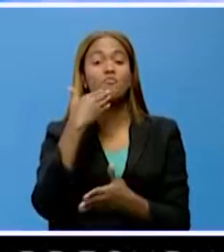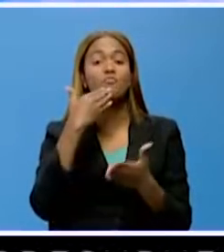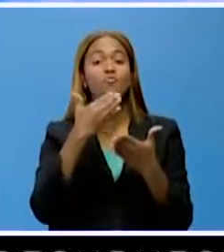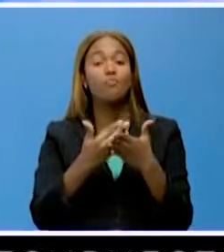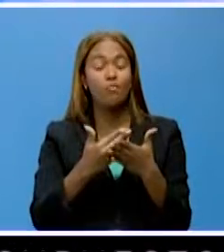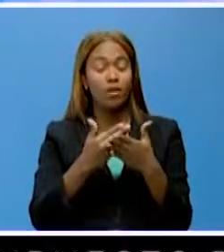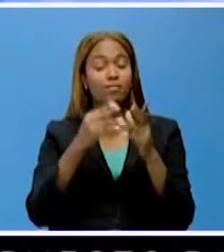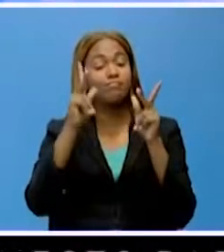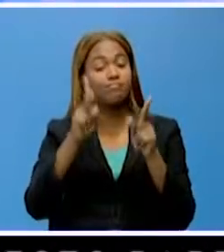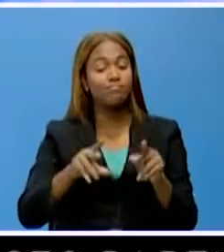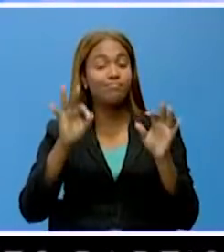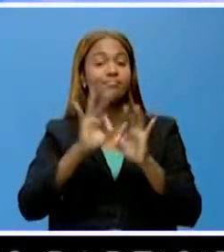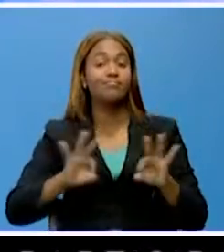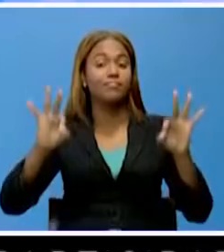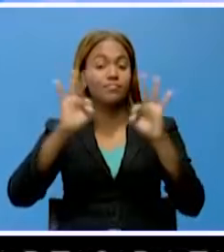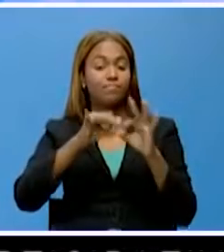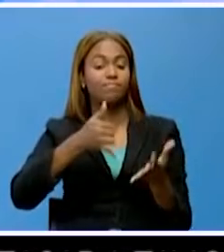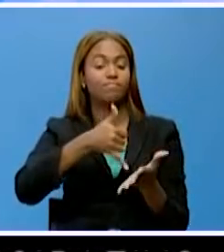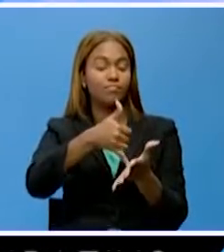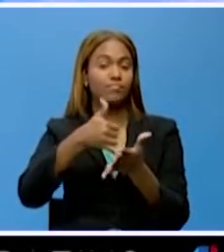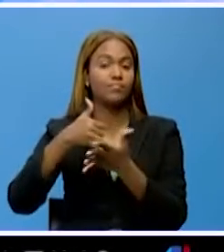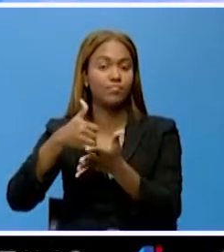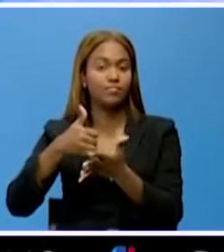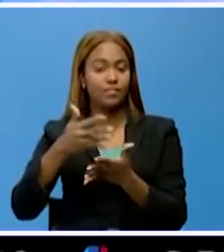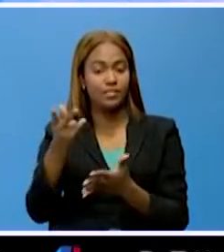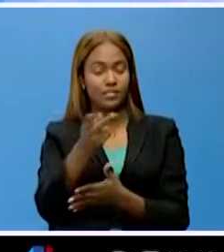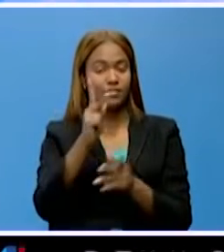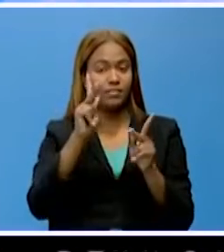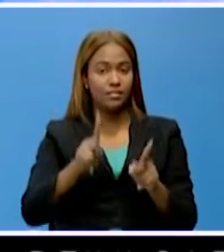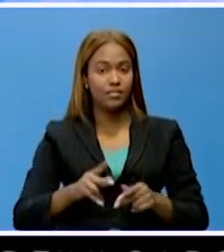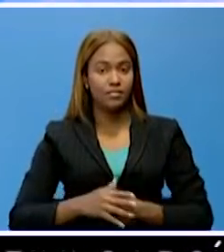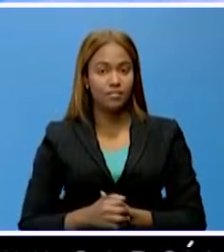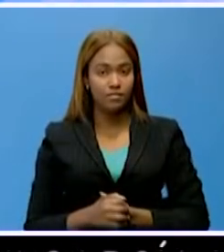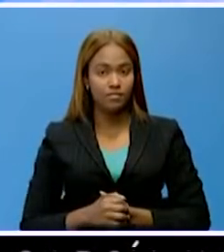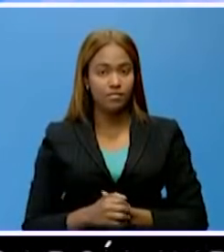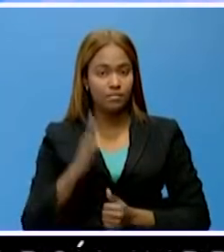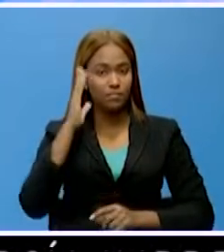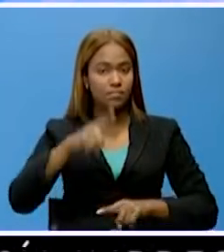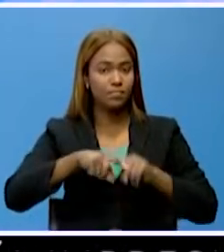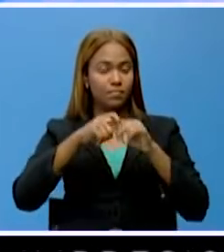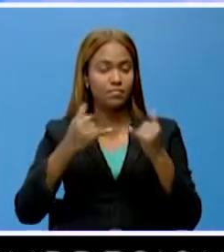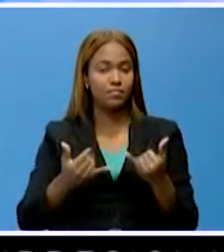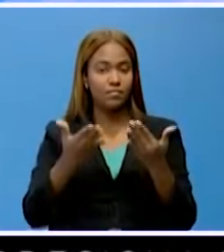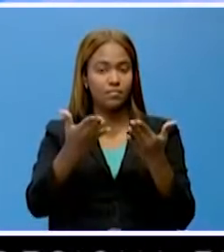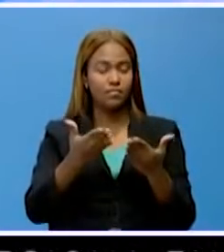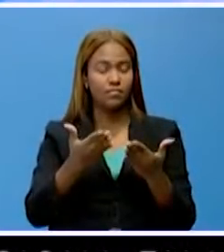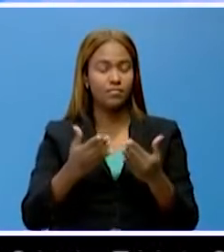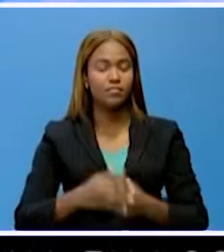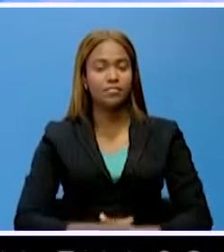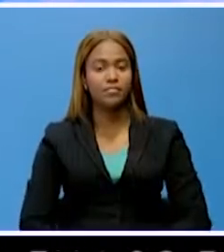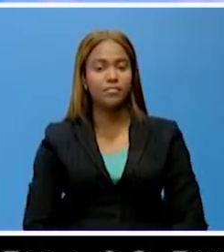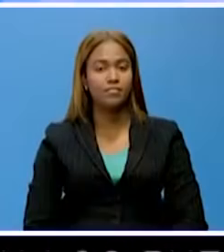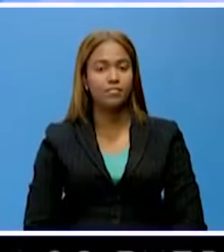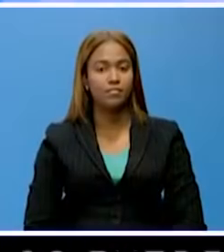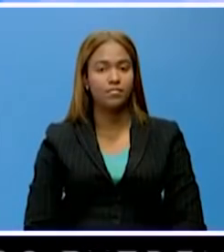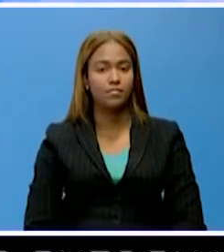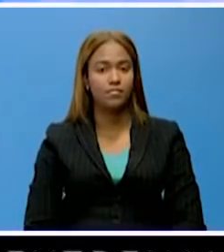muy importantes reconocimientos a dos grandes cronistas. Vamos a la pausa. Estamos de vuelta en un instante.